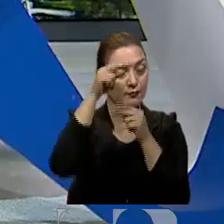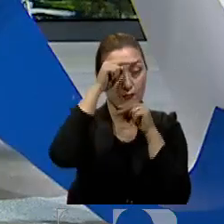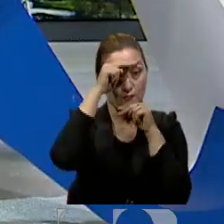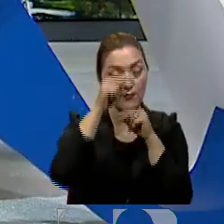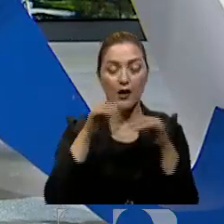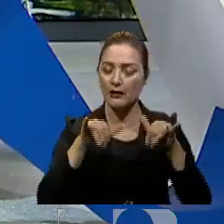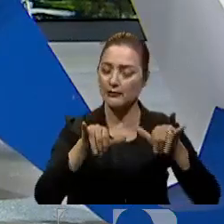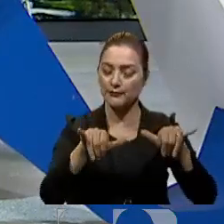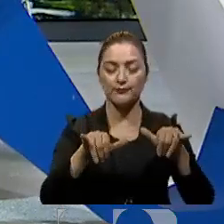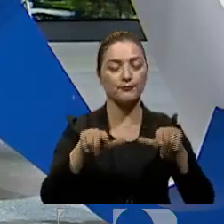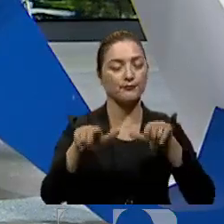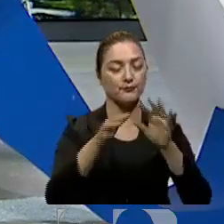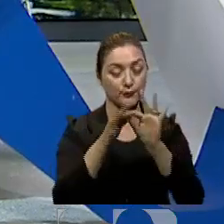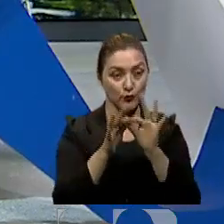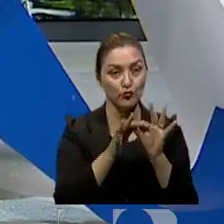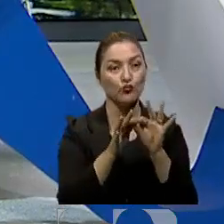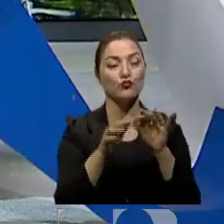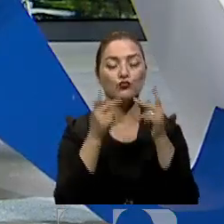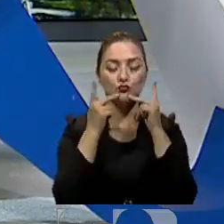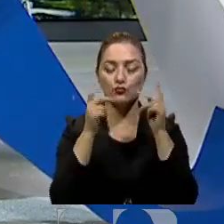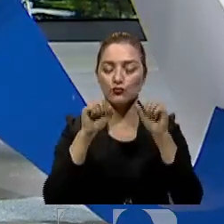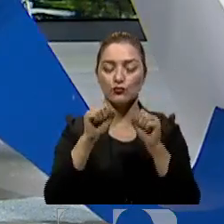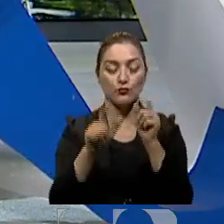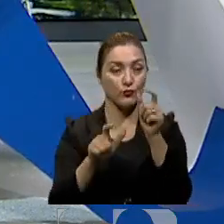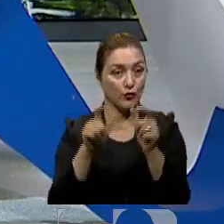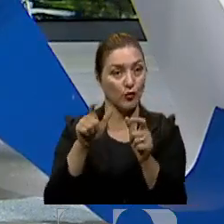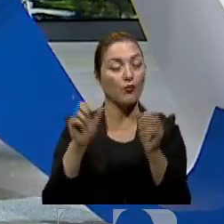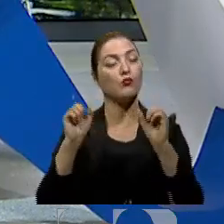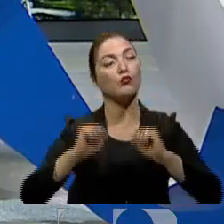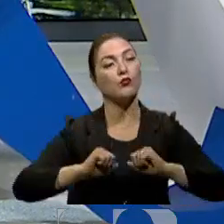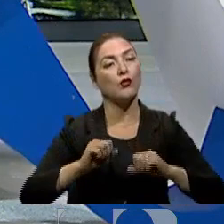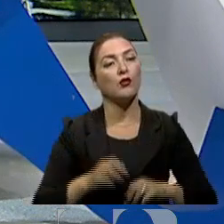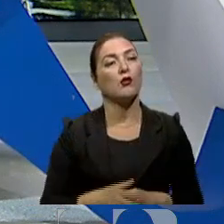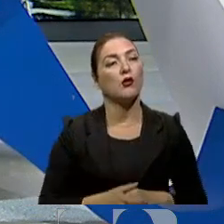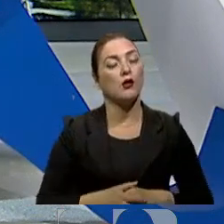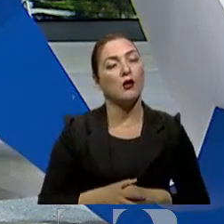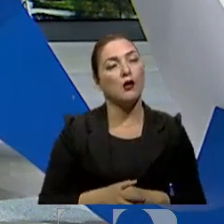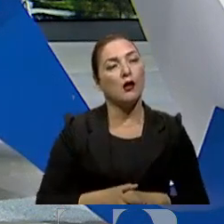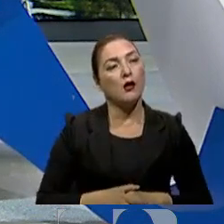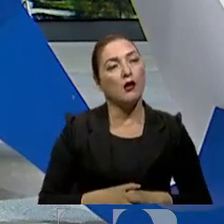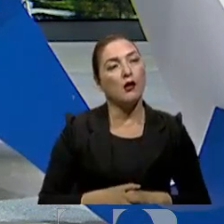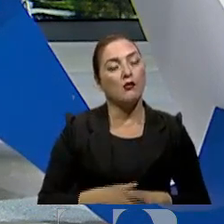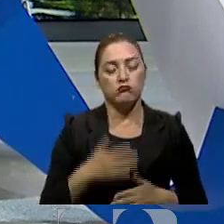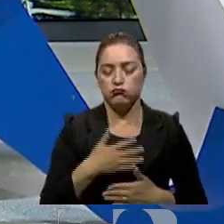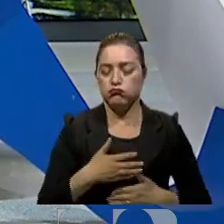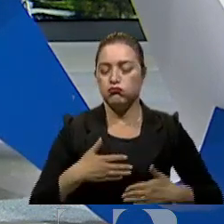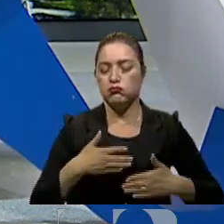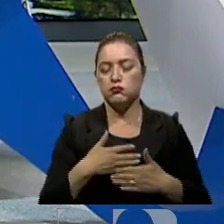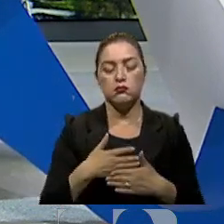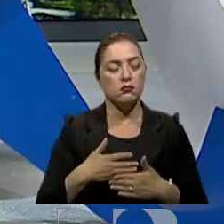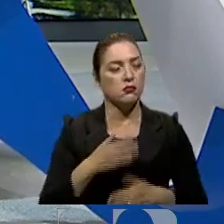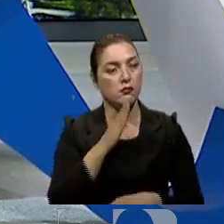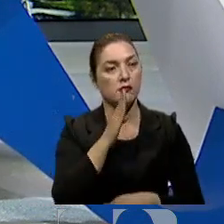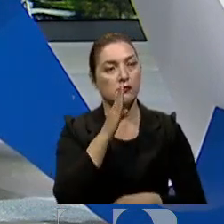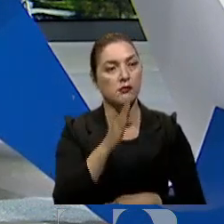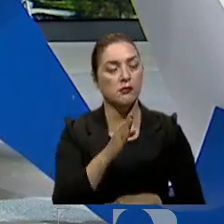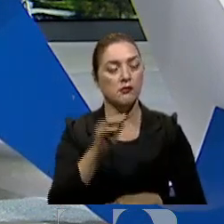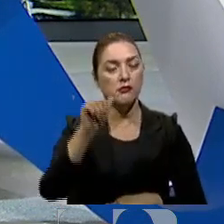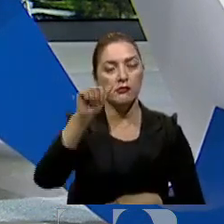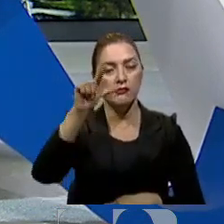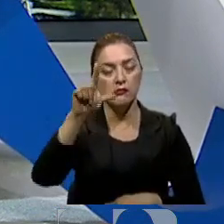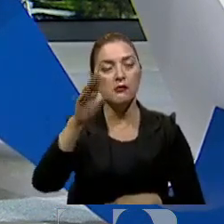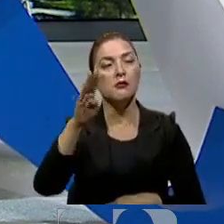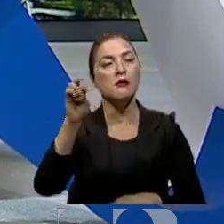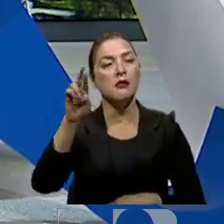sigan rehabilitando varios espacios públicos para que la ciudadanía en general los pueda disfrutar, como los disfruta también Albertito.